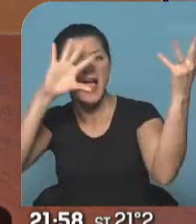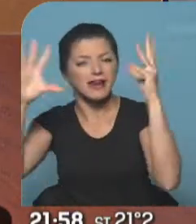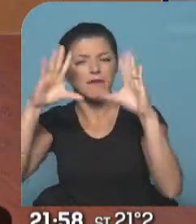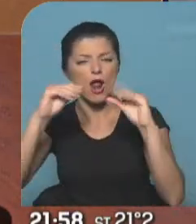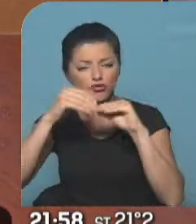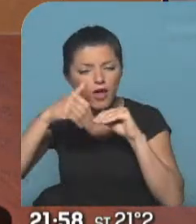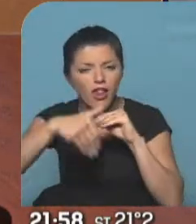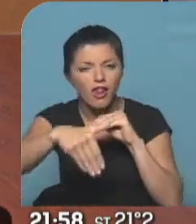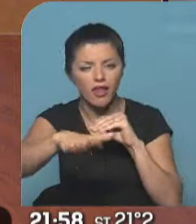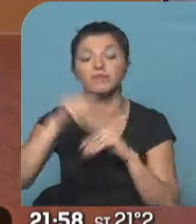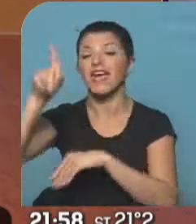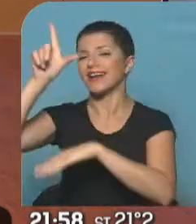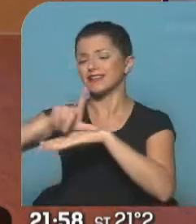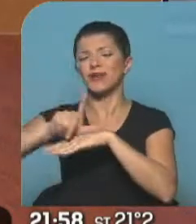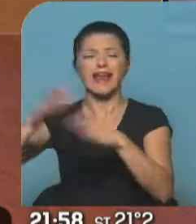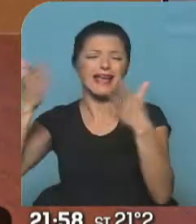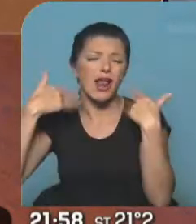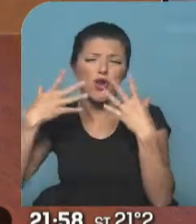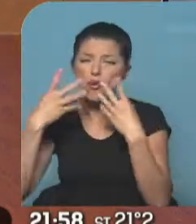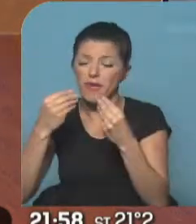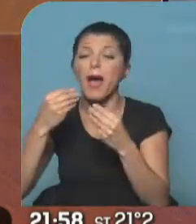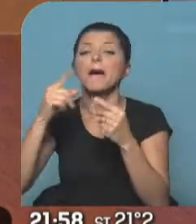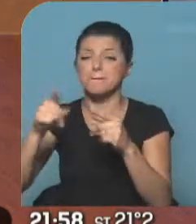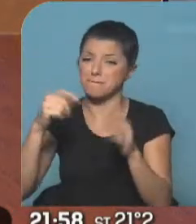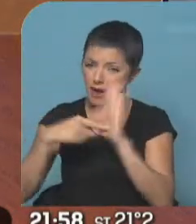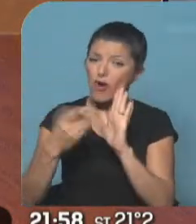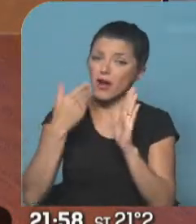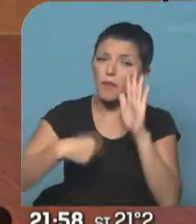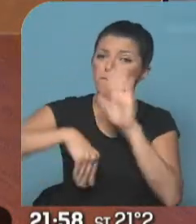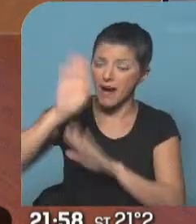el litoral, calor, humedad, pero allí mucho más calor, 36 grados será la temperatura máxima.